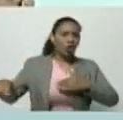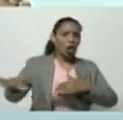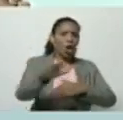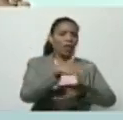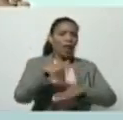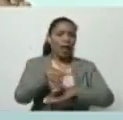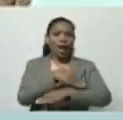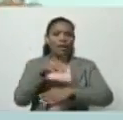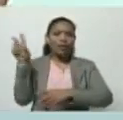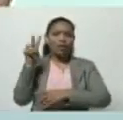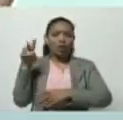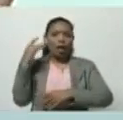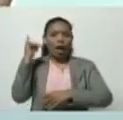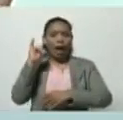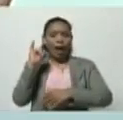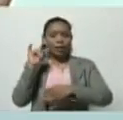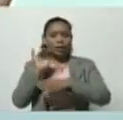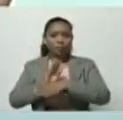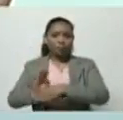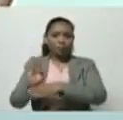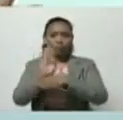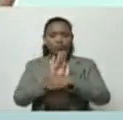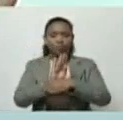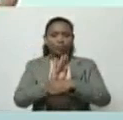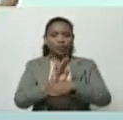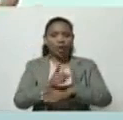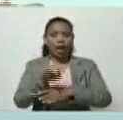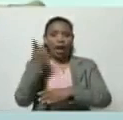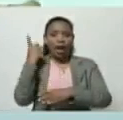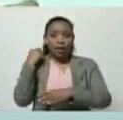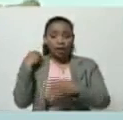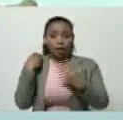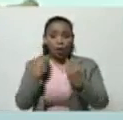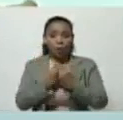Venezuela estén cubiertas. Ayer